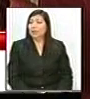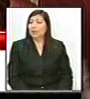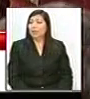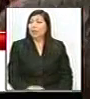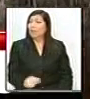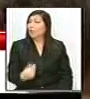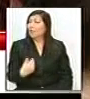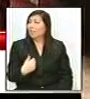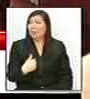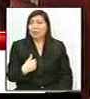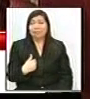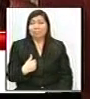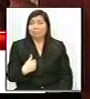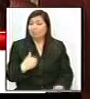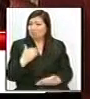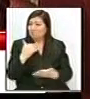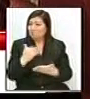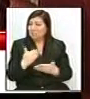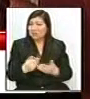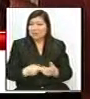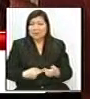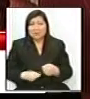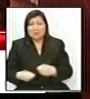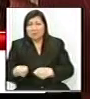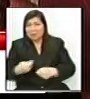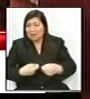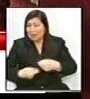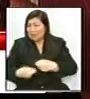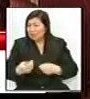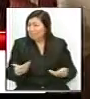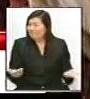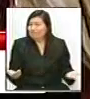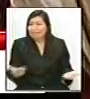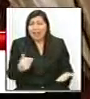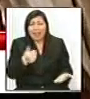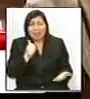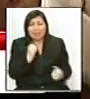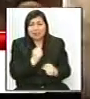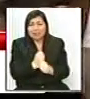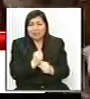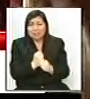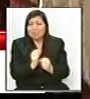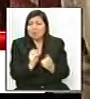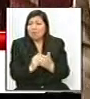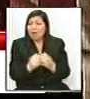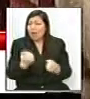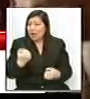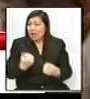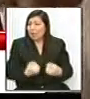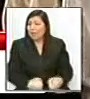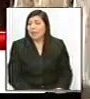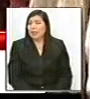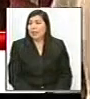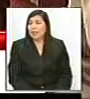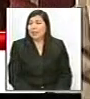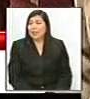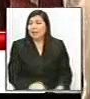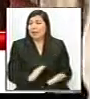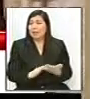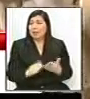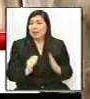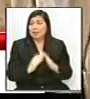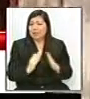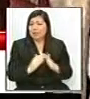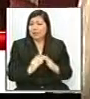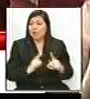no tiene que tener esa gente que se va reciclando. Ayer trabajó con transportes, perdón, con